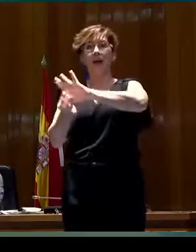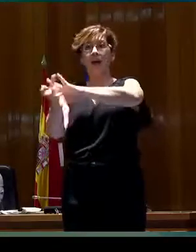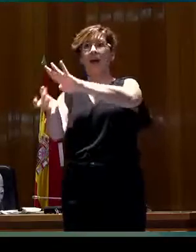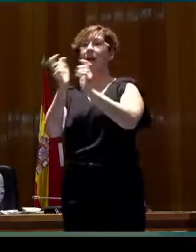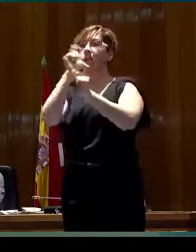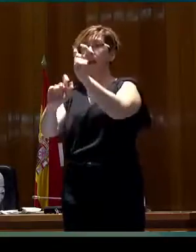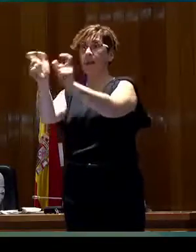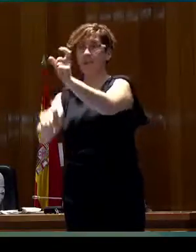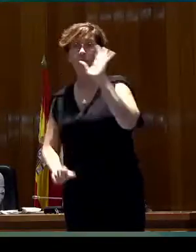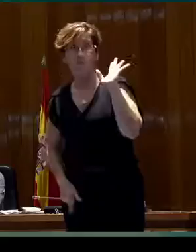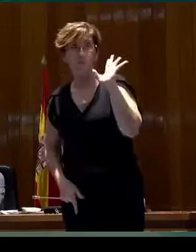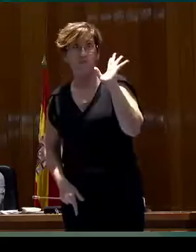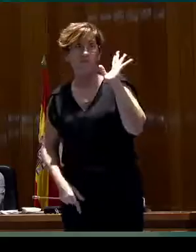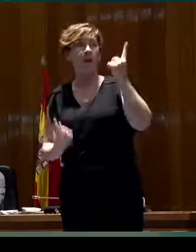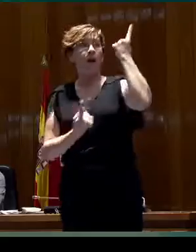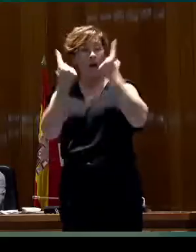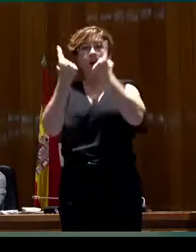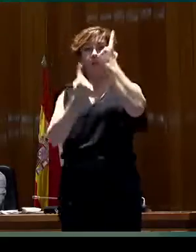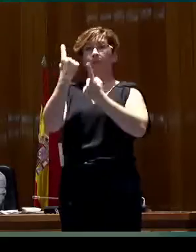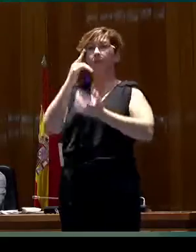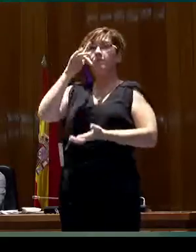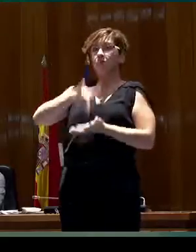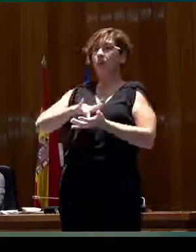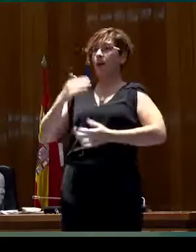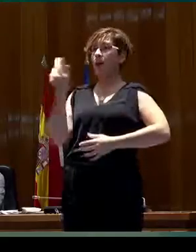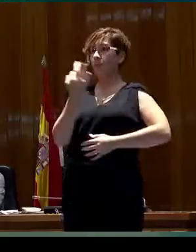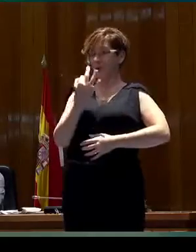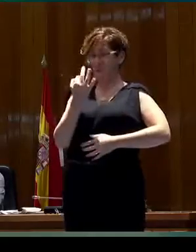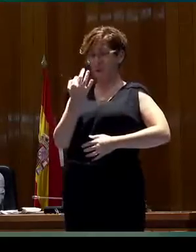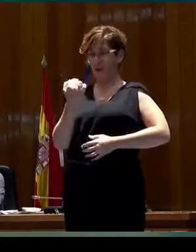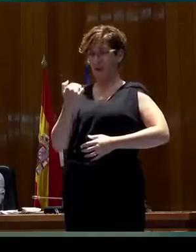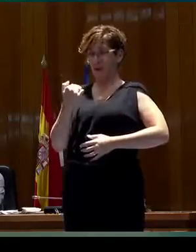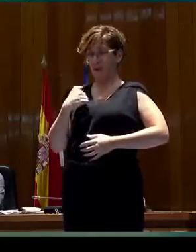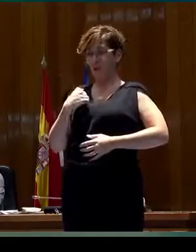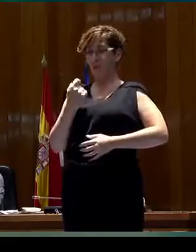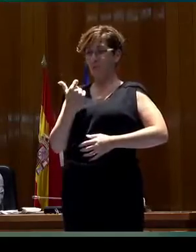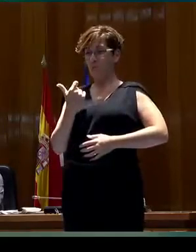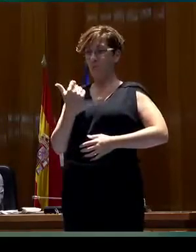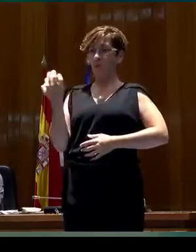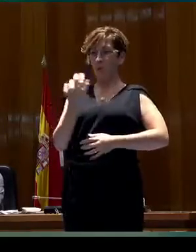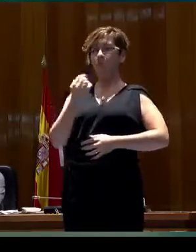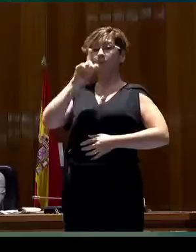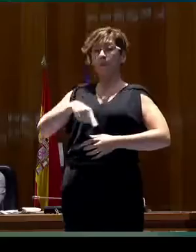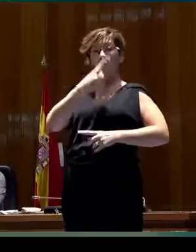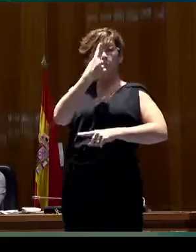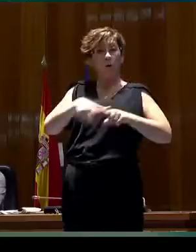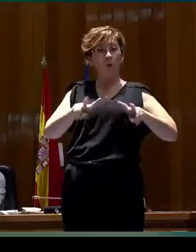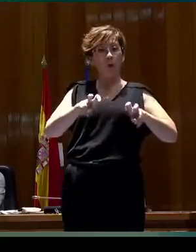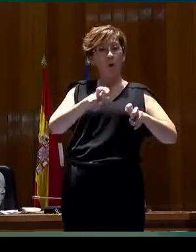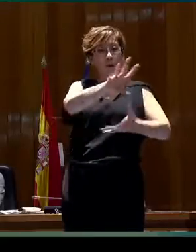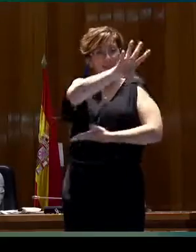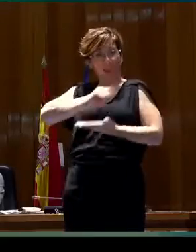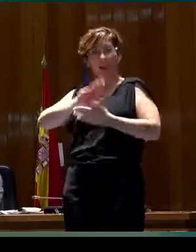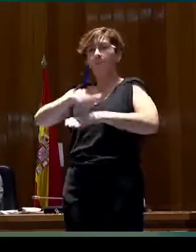normalizado. En ocasiones también se convierte en, o tiene un papel de carácter normalizador y un